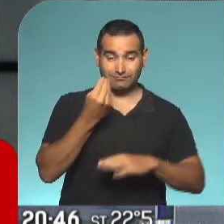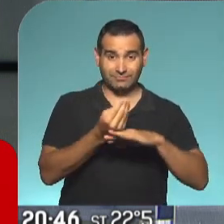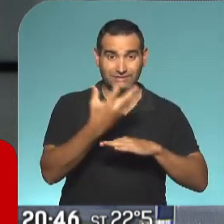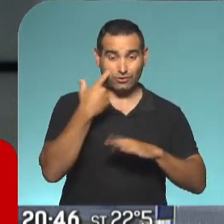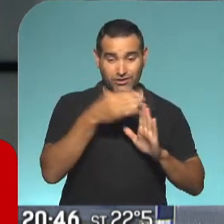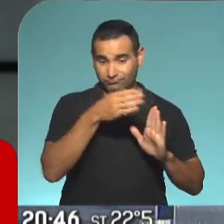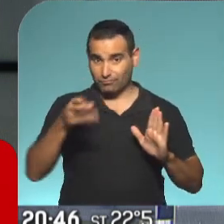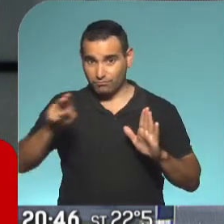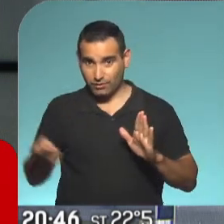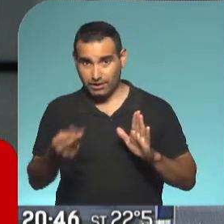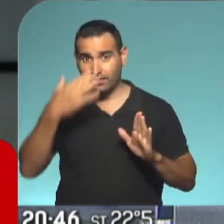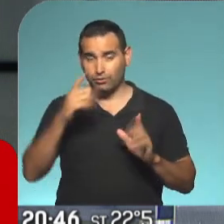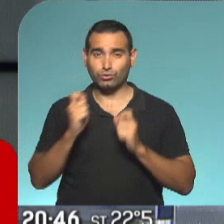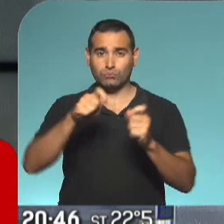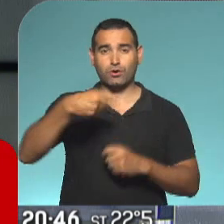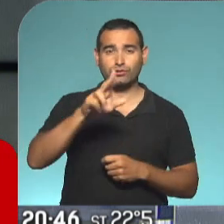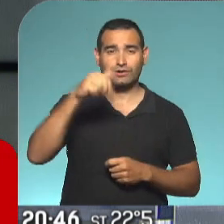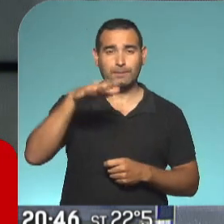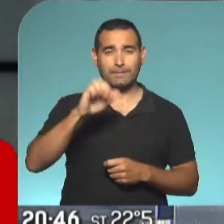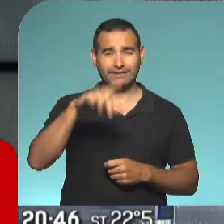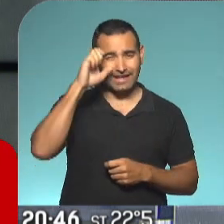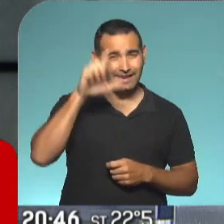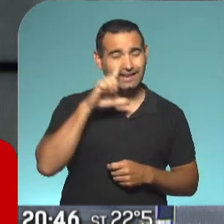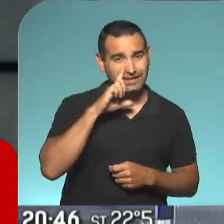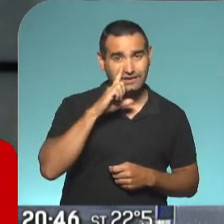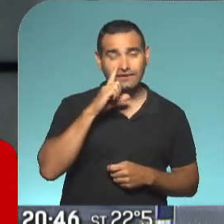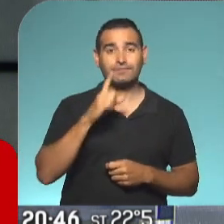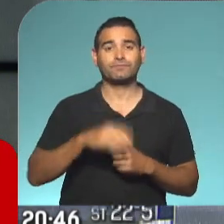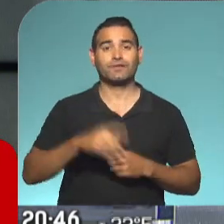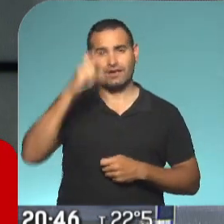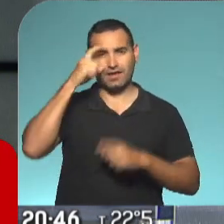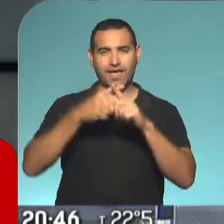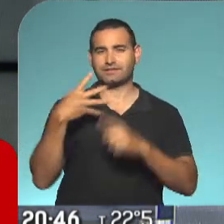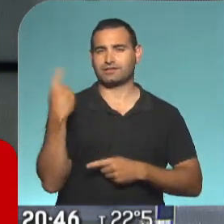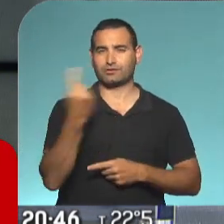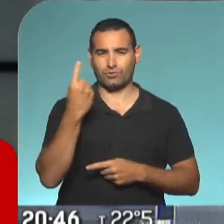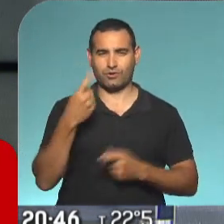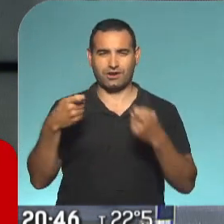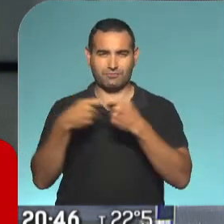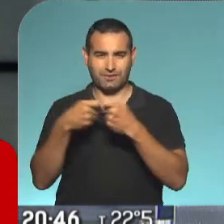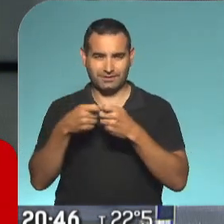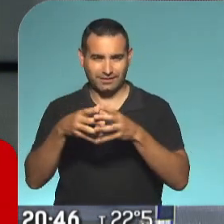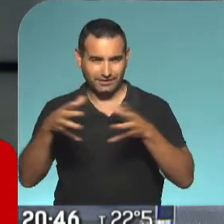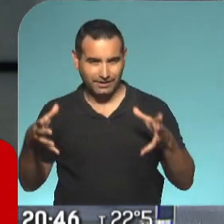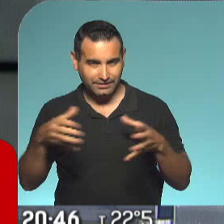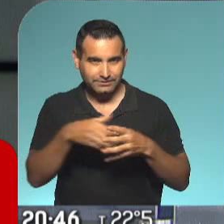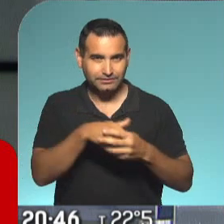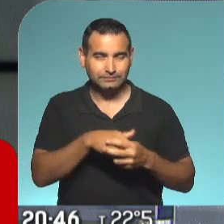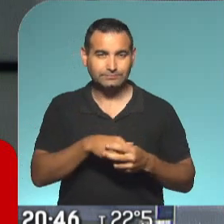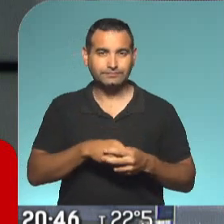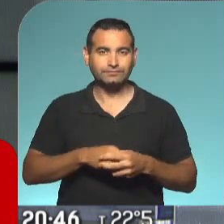e inmediatamente nombra a Néstor Raspanelli, otro ex directivo de Bungiborn, el plan BBS, el plan